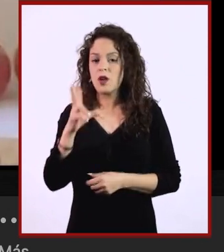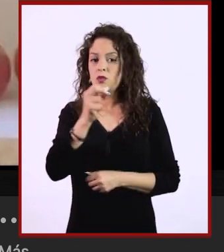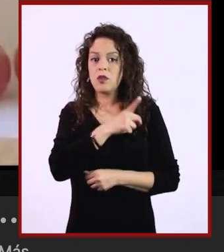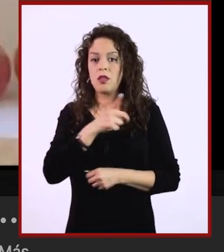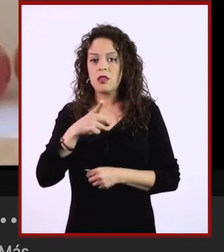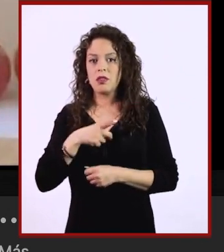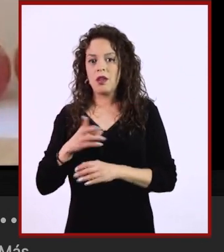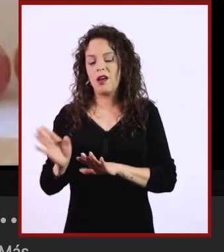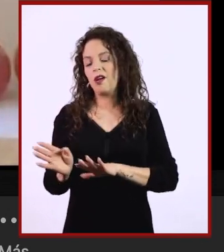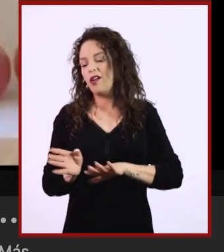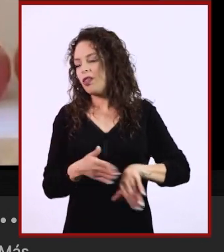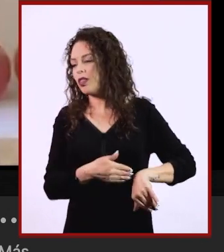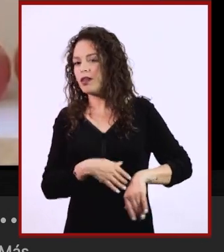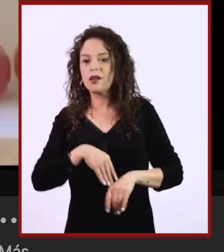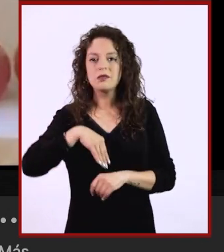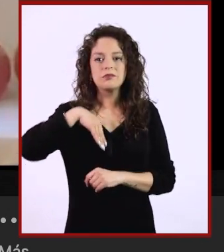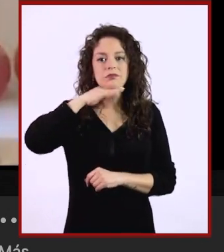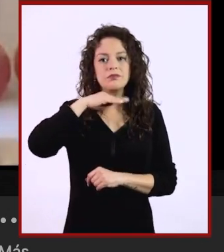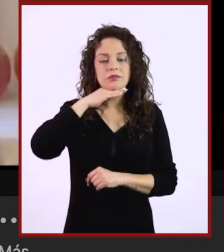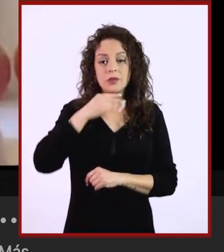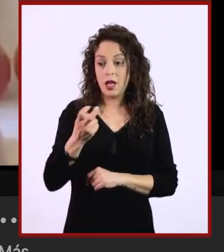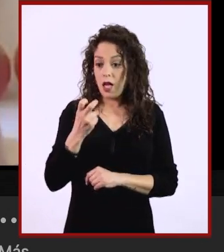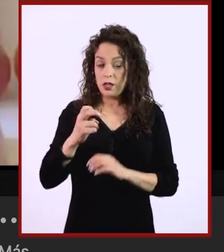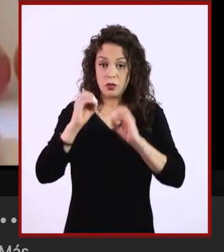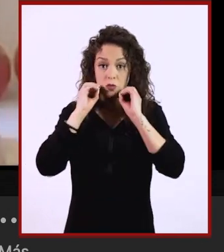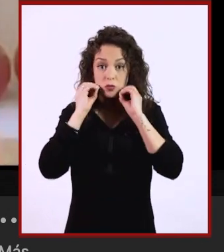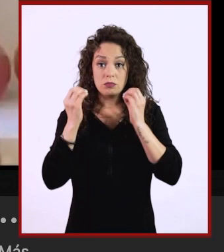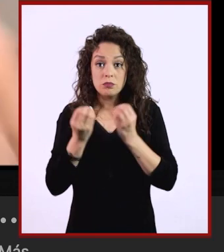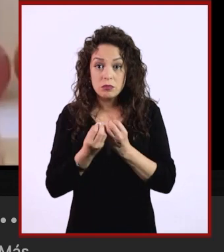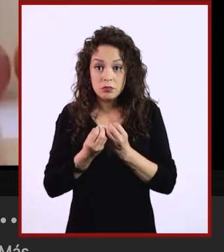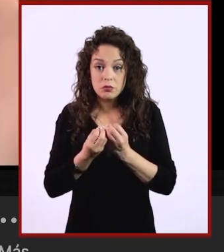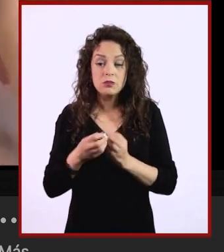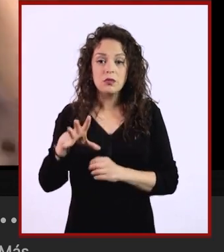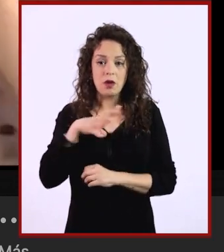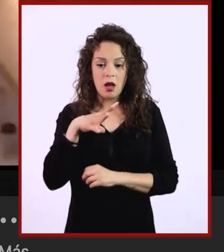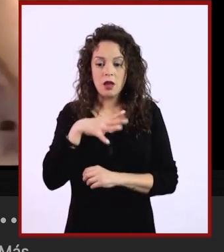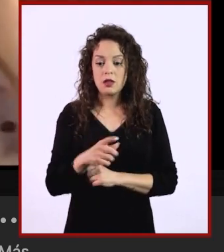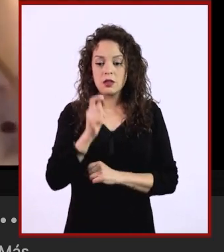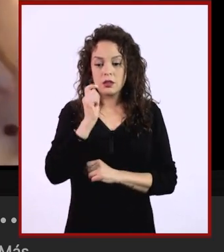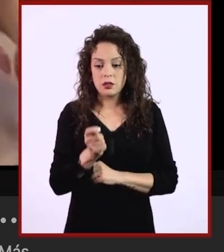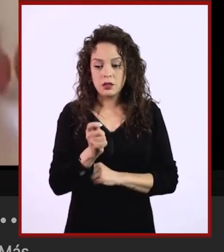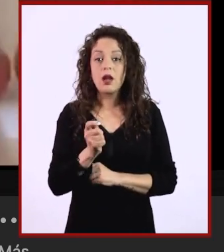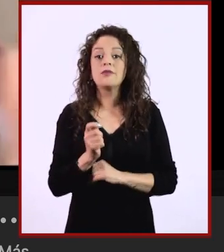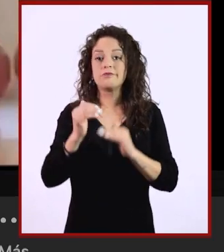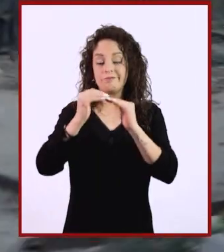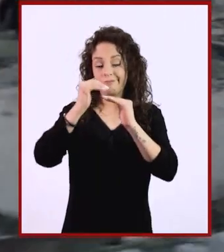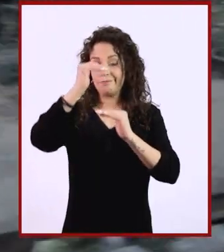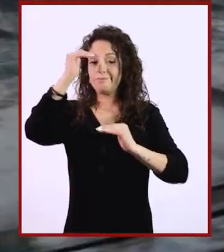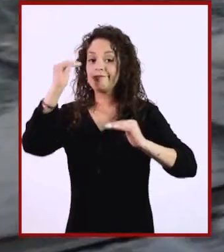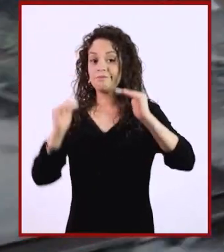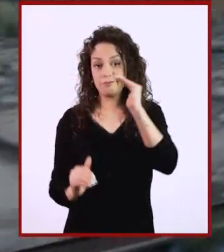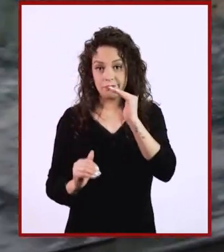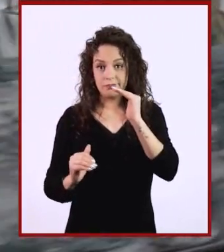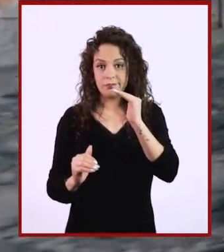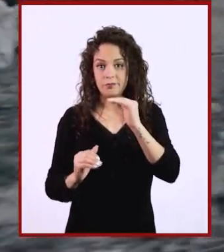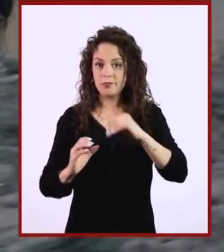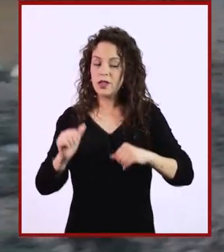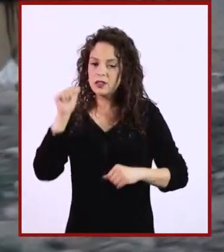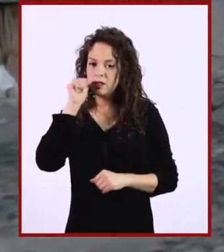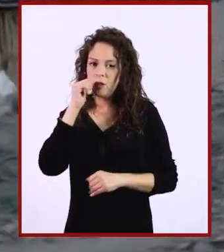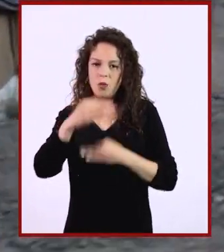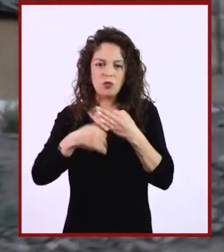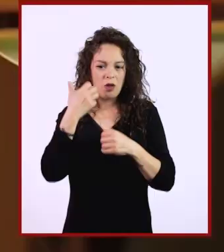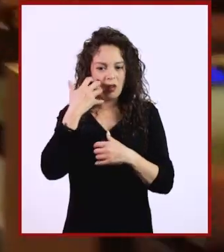lado que incluso en estas organizaciones pues también está presente el tema de la desigualdad, ¿no?, y del poder. Y